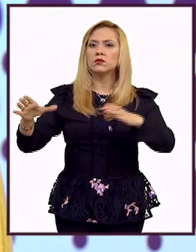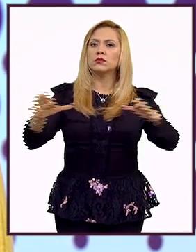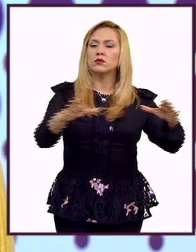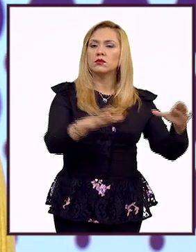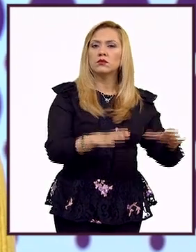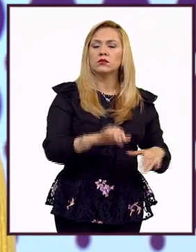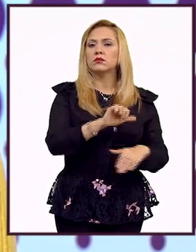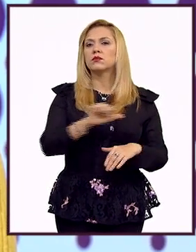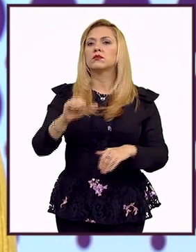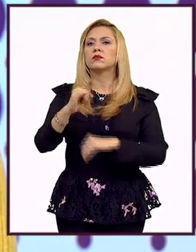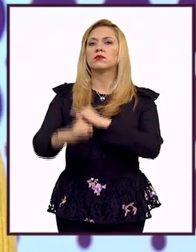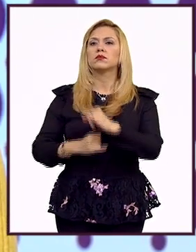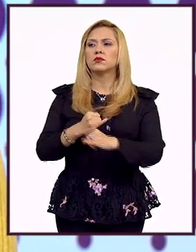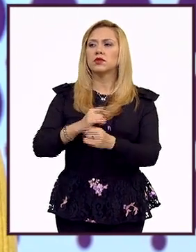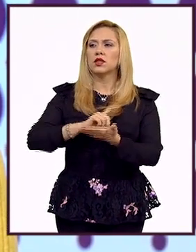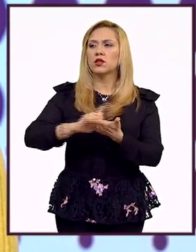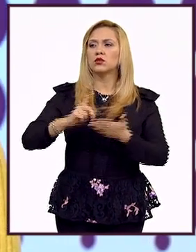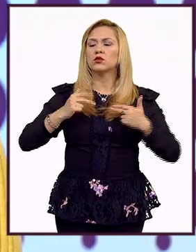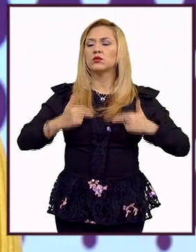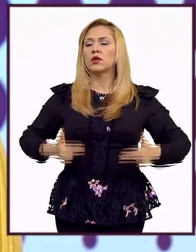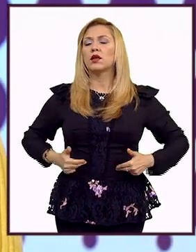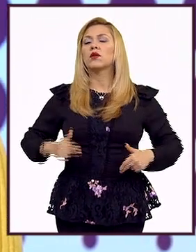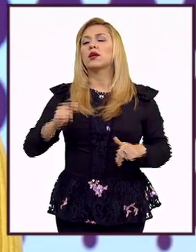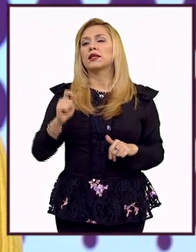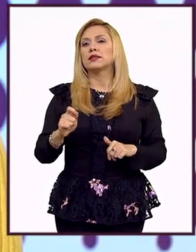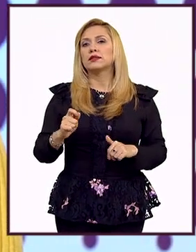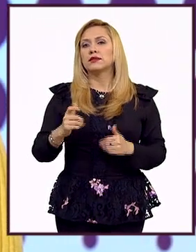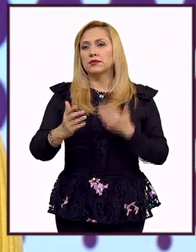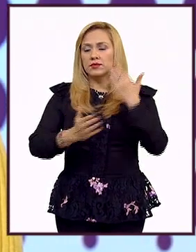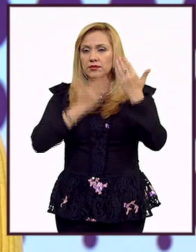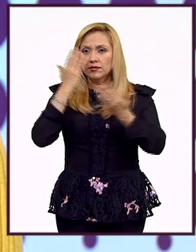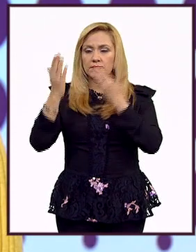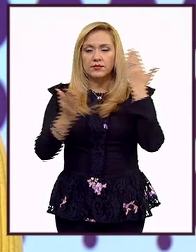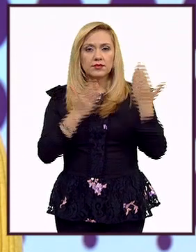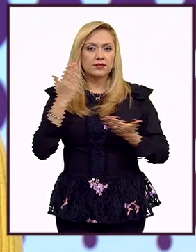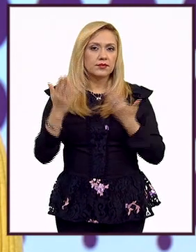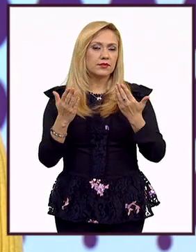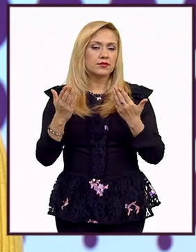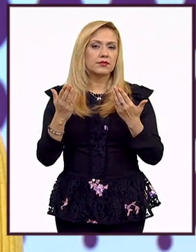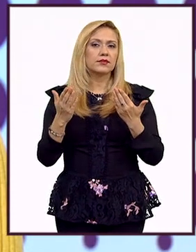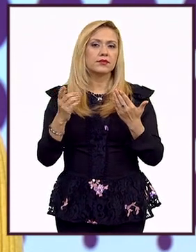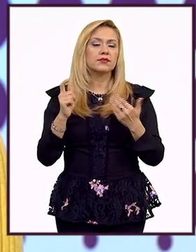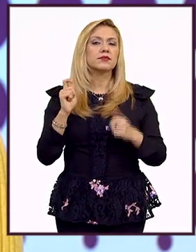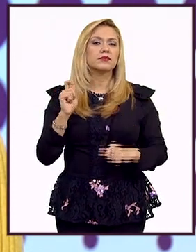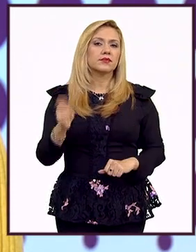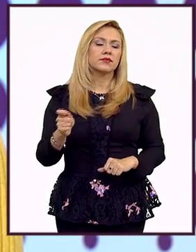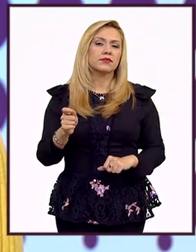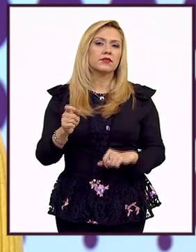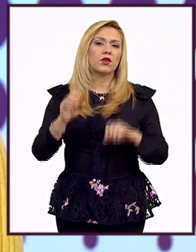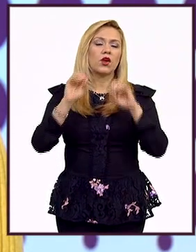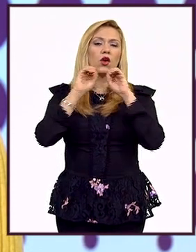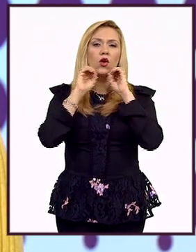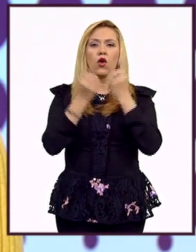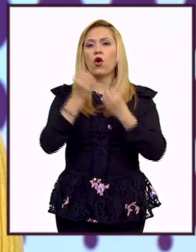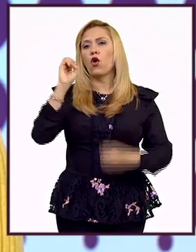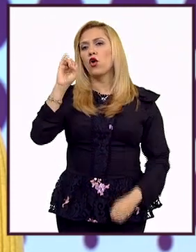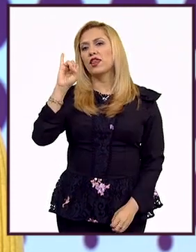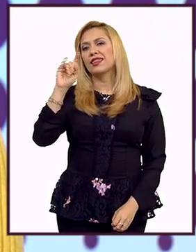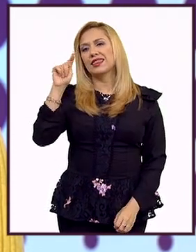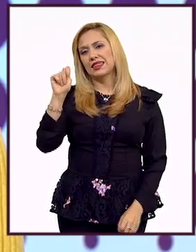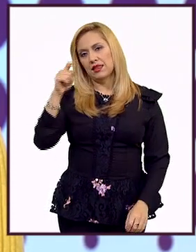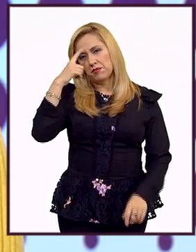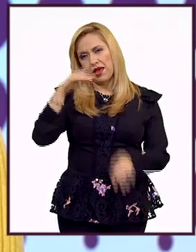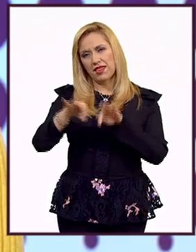del Servicio Internacional para los Derechos Humanos del Centro de Formación Internacional de la Organización Internacional del Trabajo, OIT, y